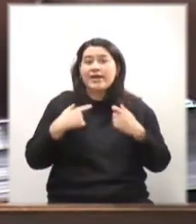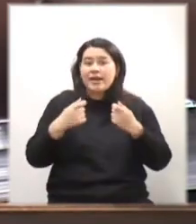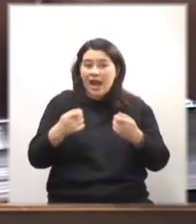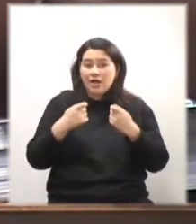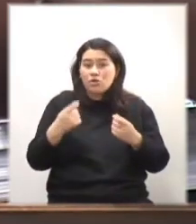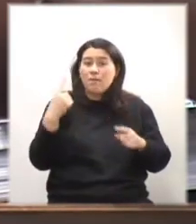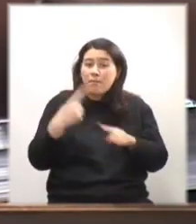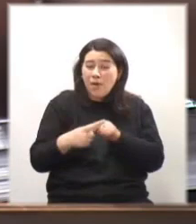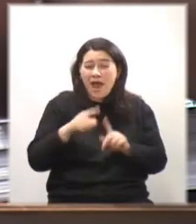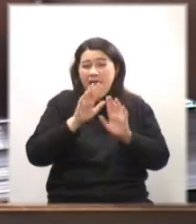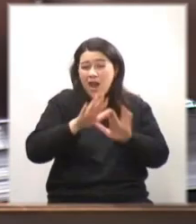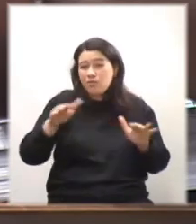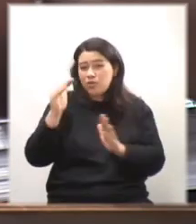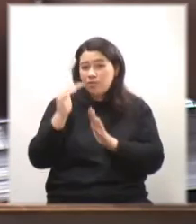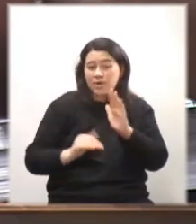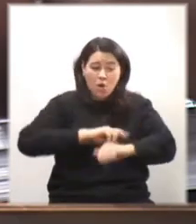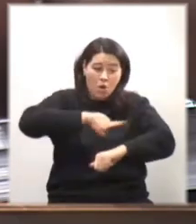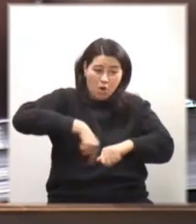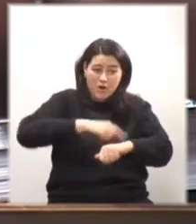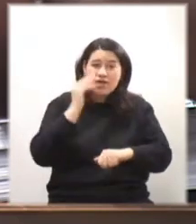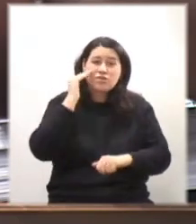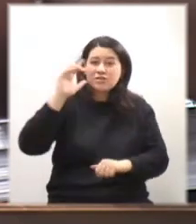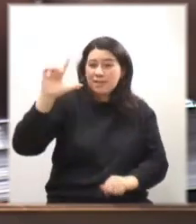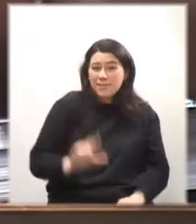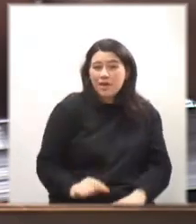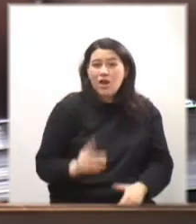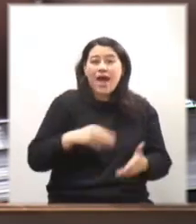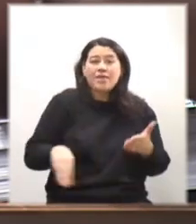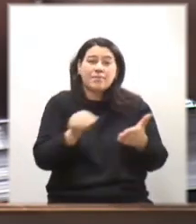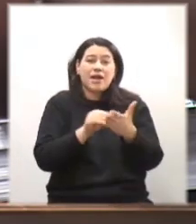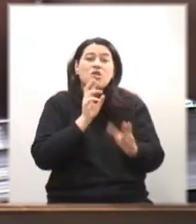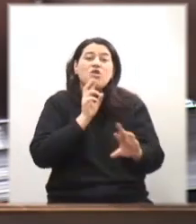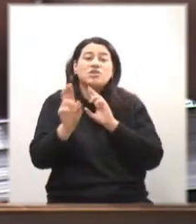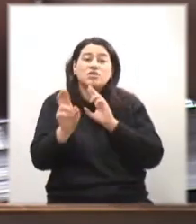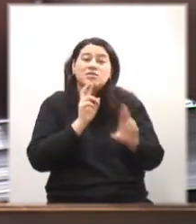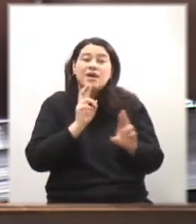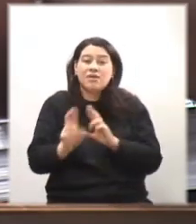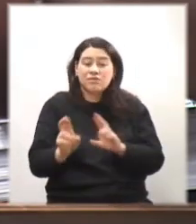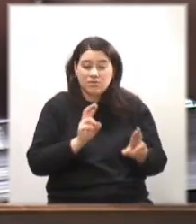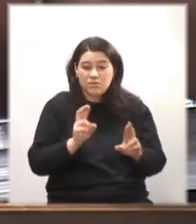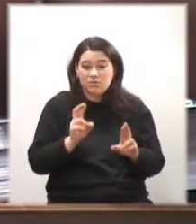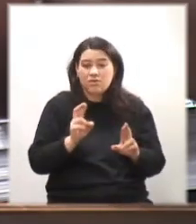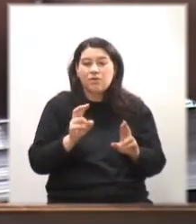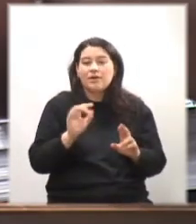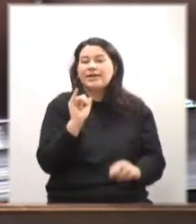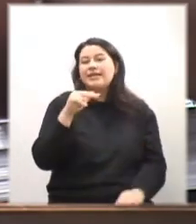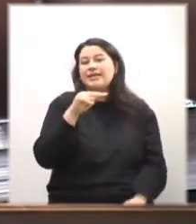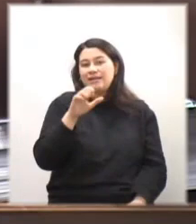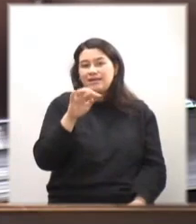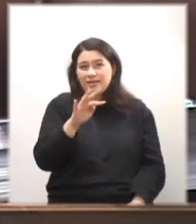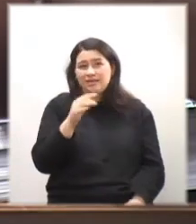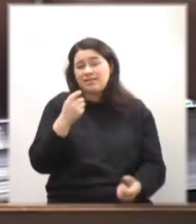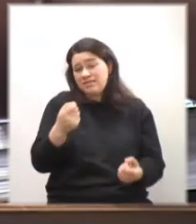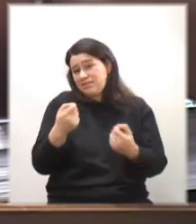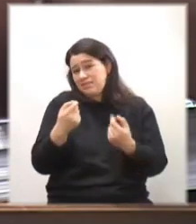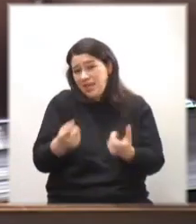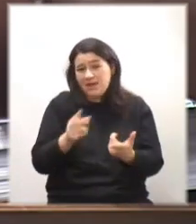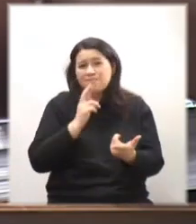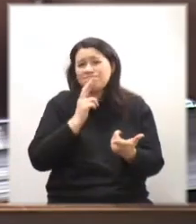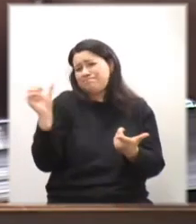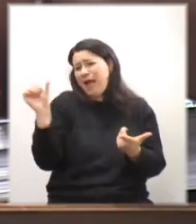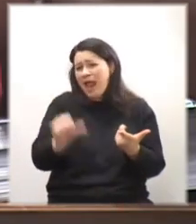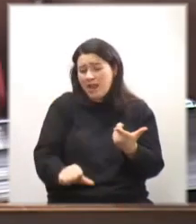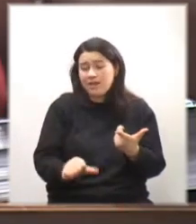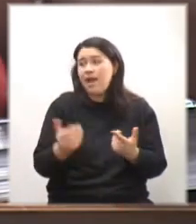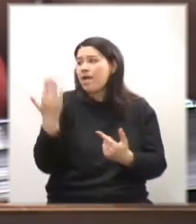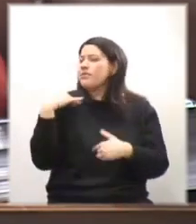gasto por alumno, las horas docentes por alumno y los resultados medidos por el INET dan muy mal.